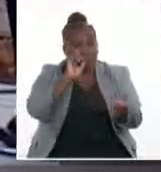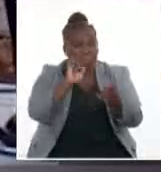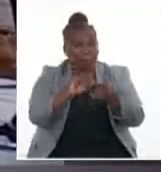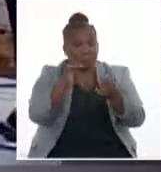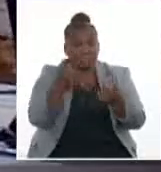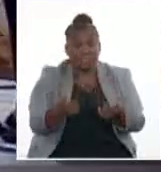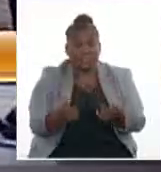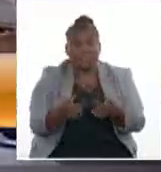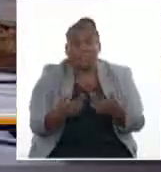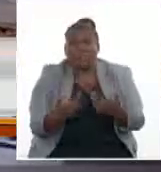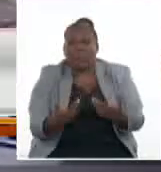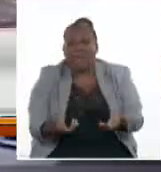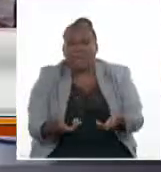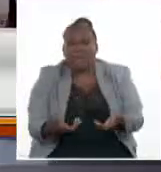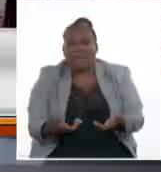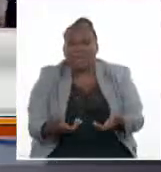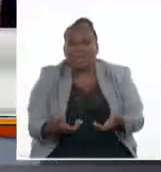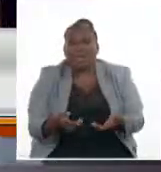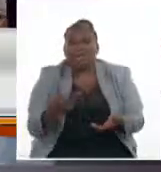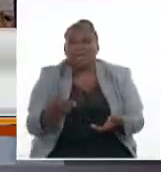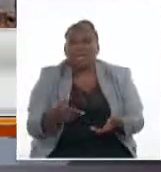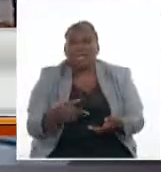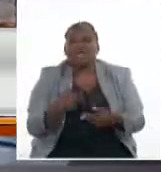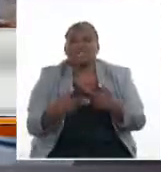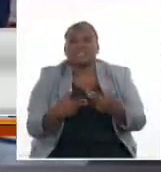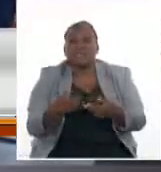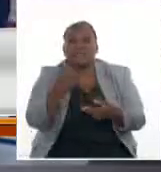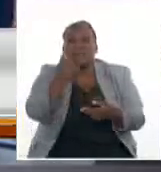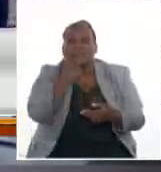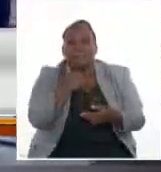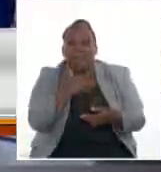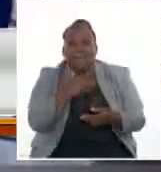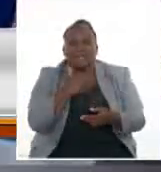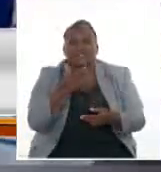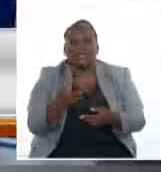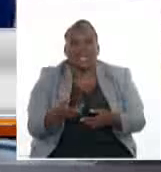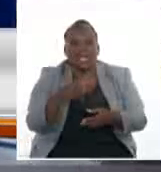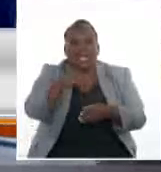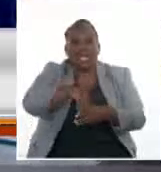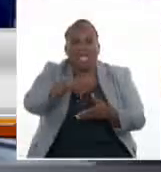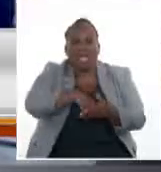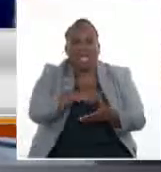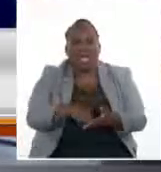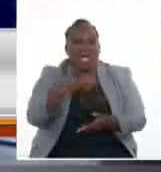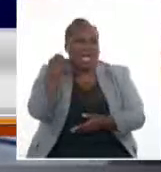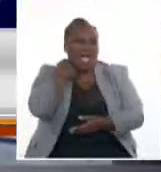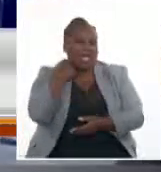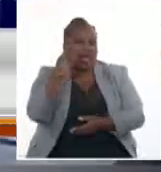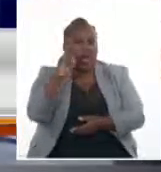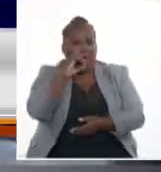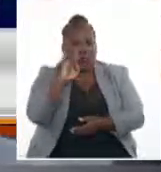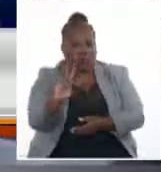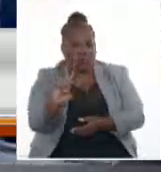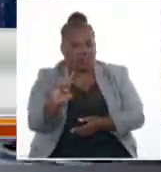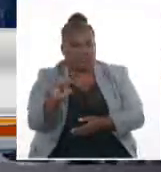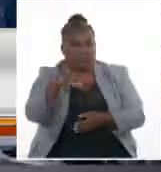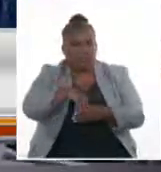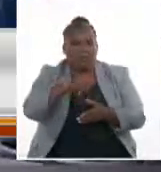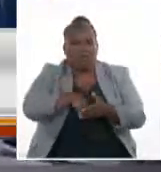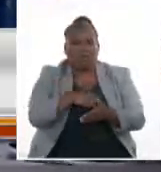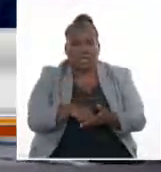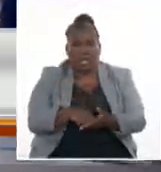vuelta y hacer más que votar cada año en Naciones Unidas.